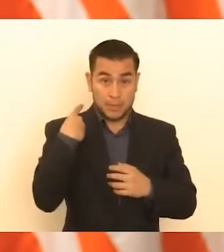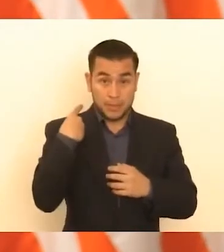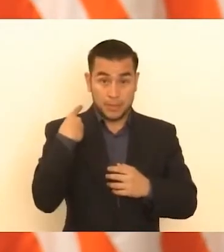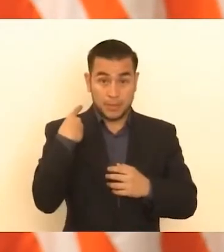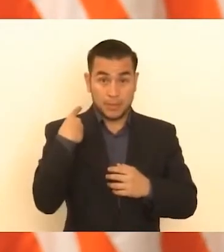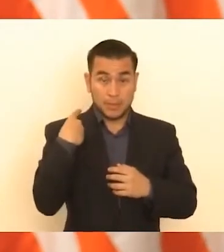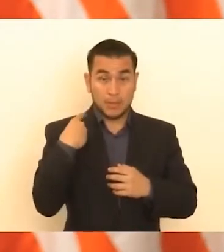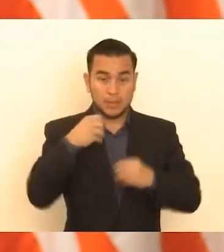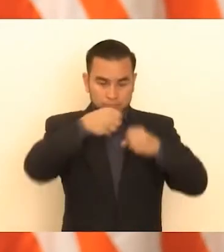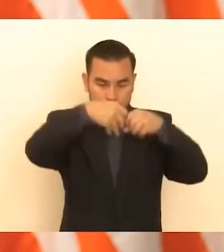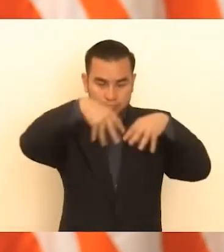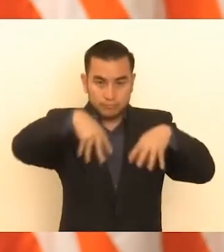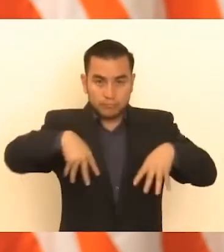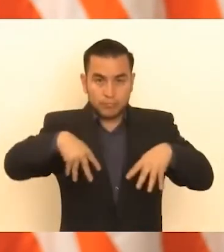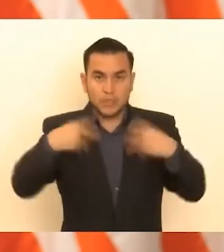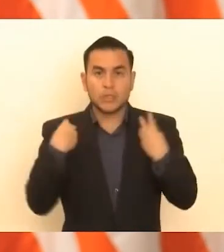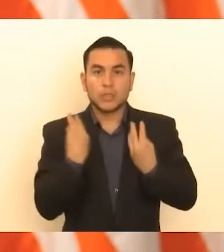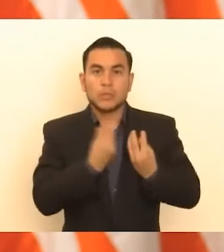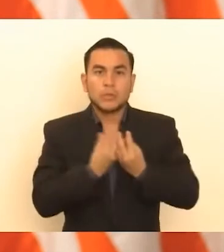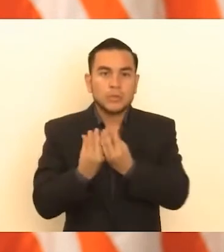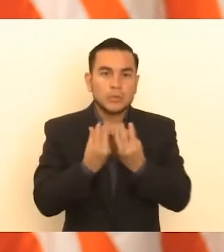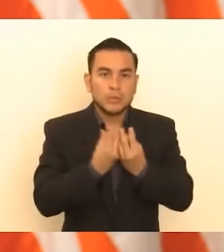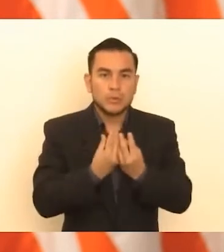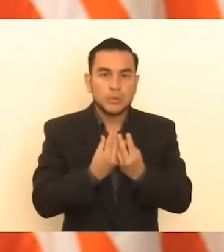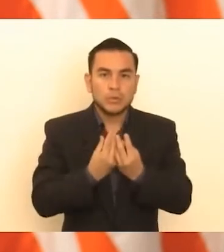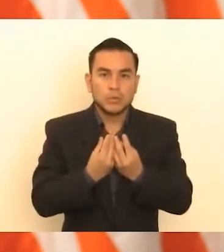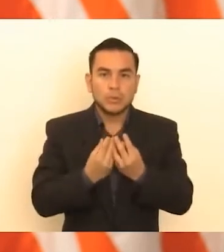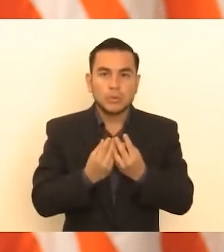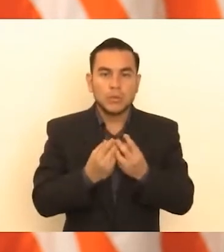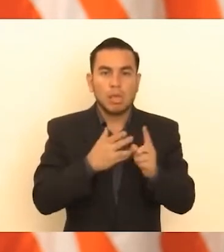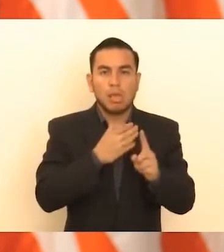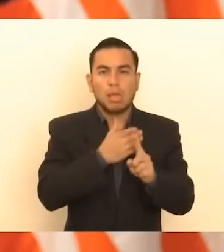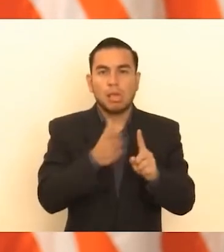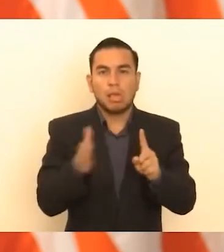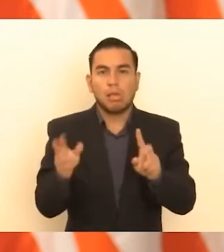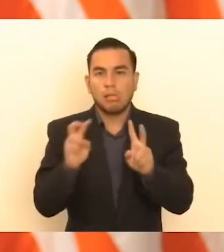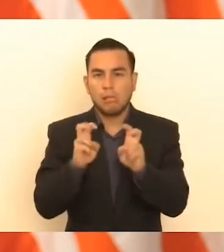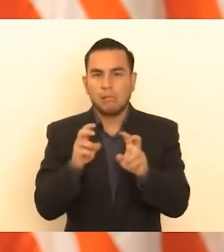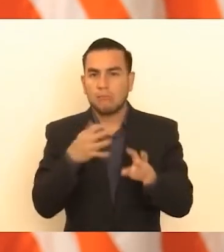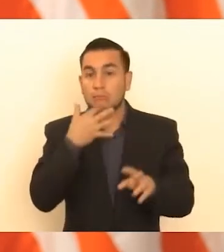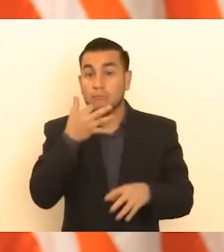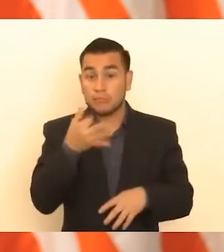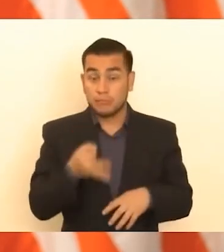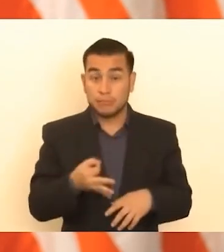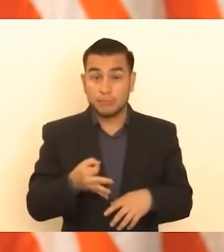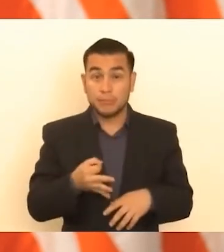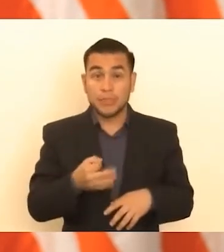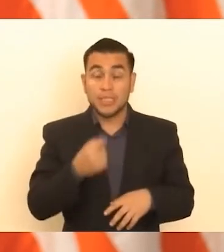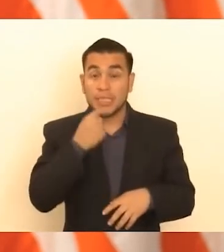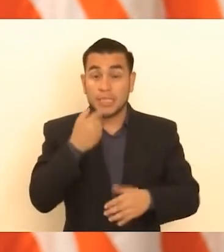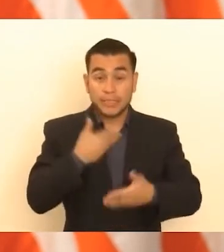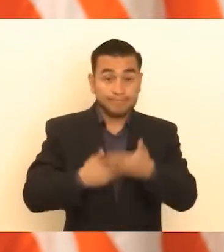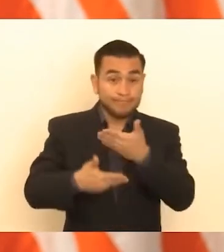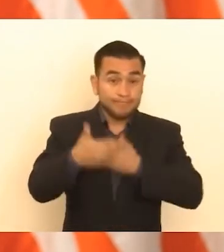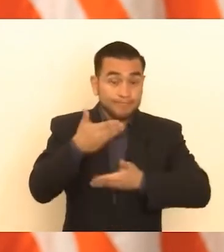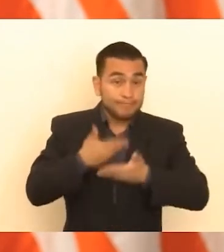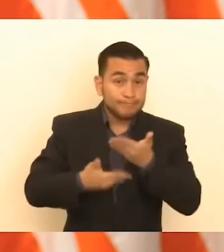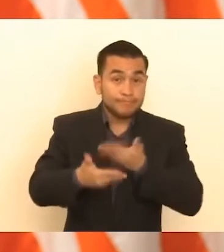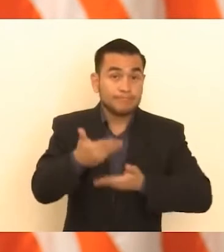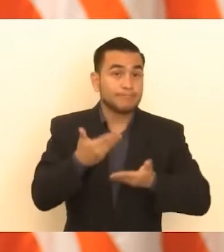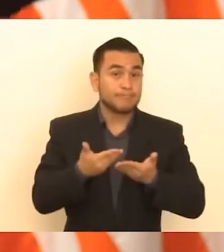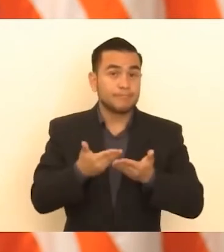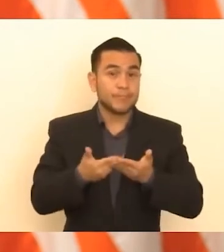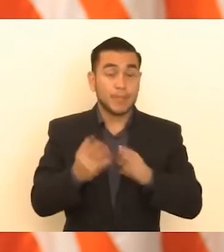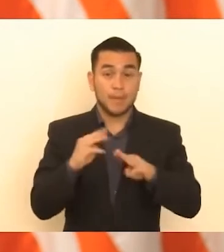terminaron cerrando cuando los cuando vieron que las acusaciones empezaron a caer en ellos ahora nos damos cuenta que los que negociaron con la sangre de los a dueños fueron